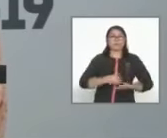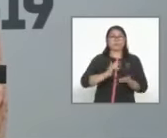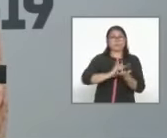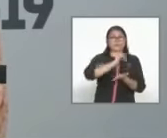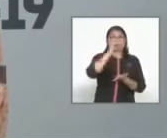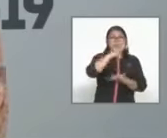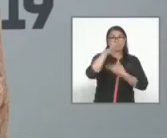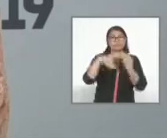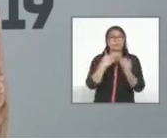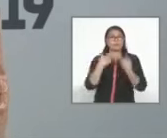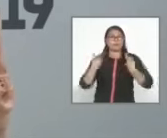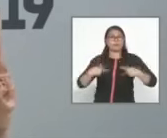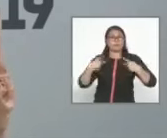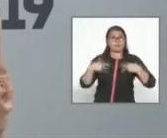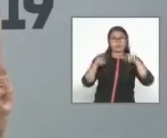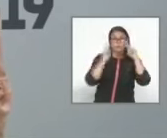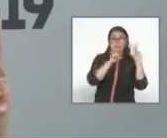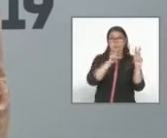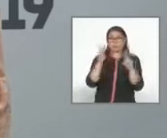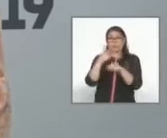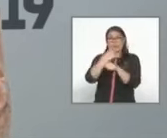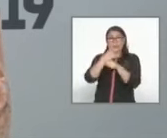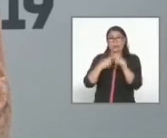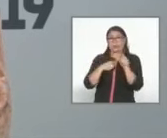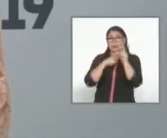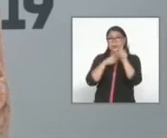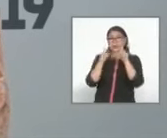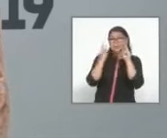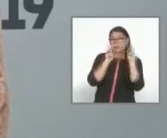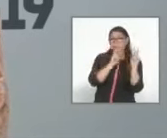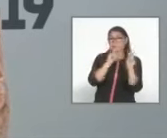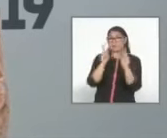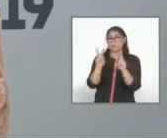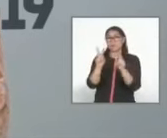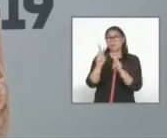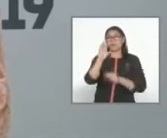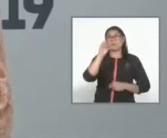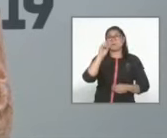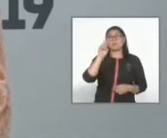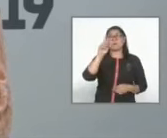Gracias por habernos acompañado. Las y los invitamos a continuar con la